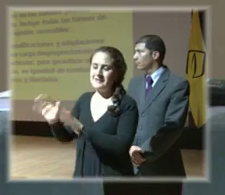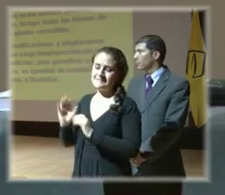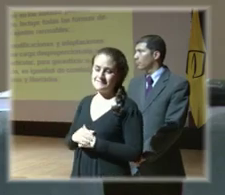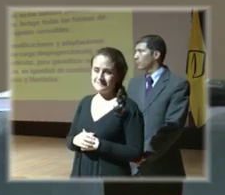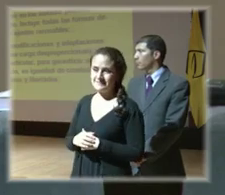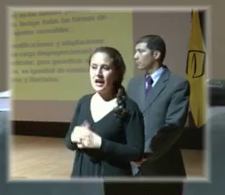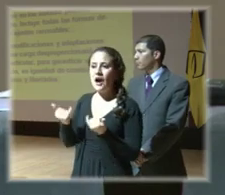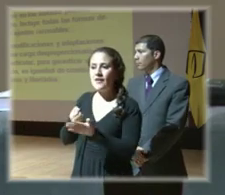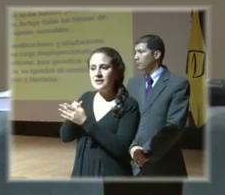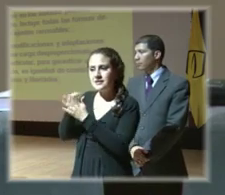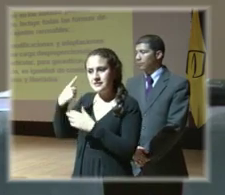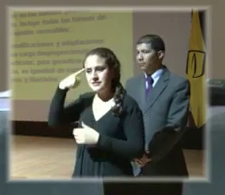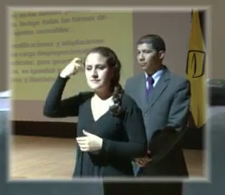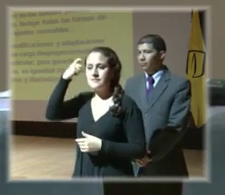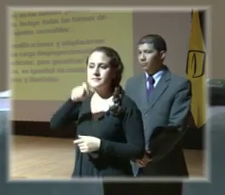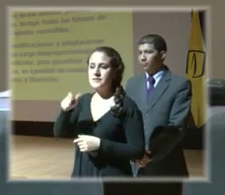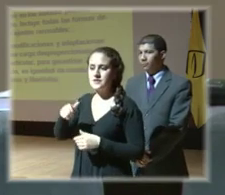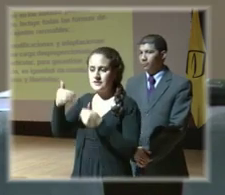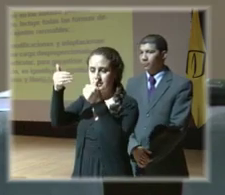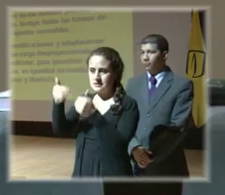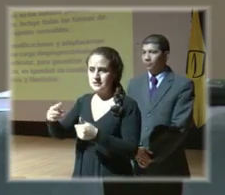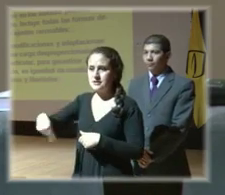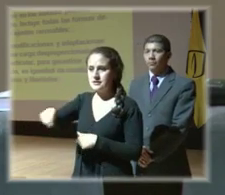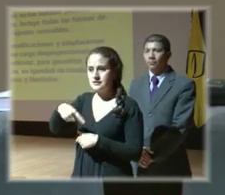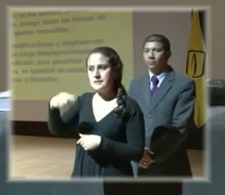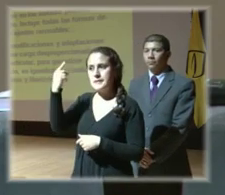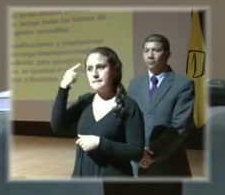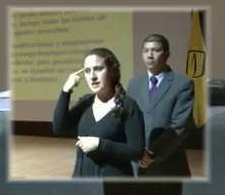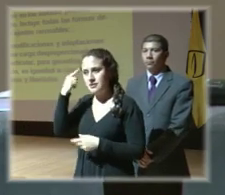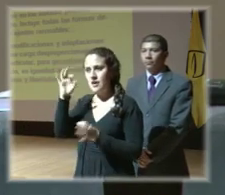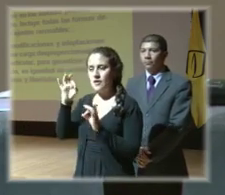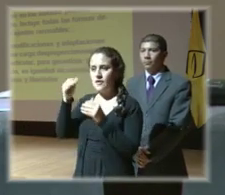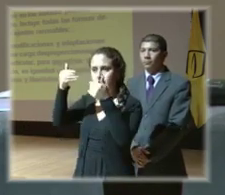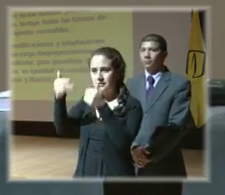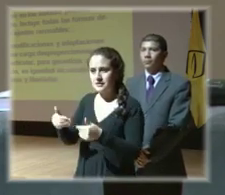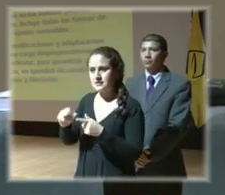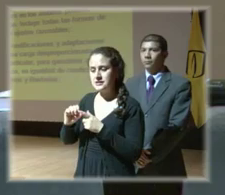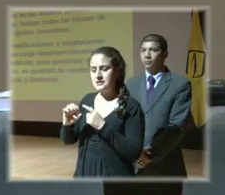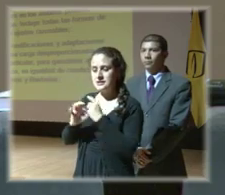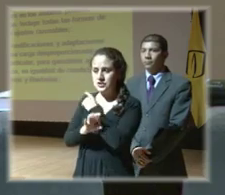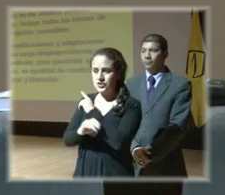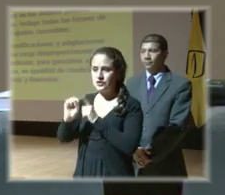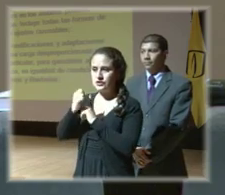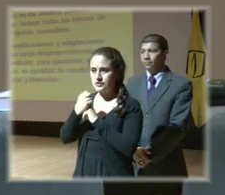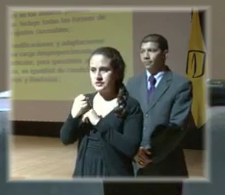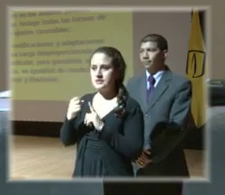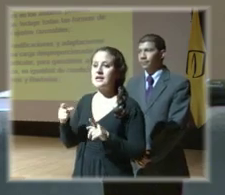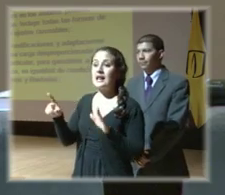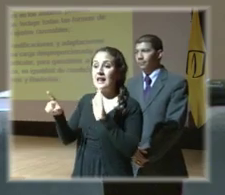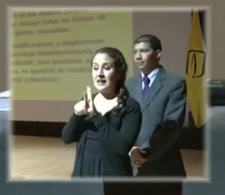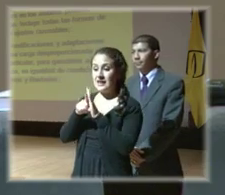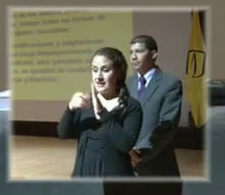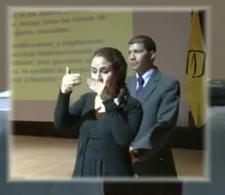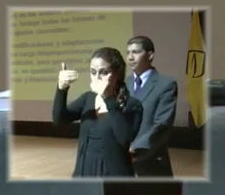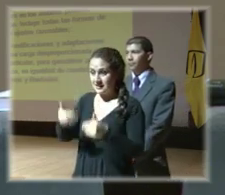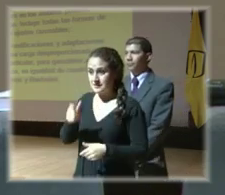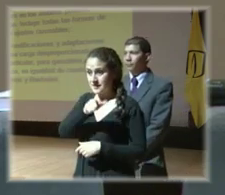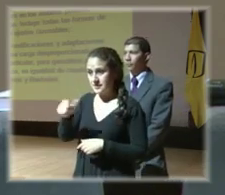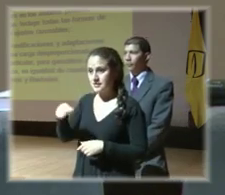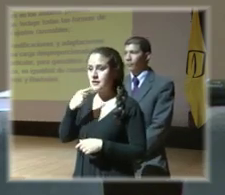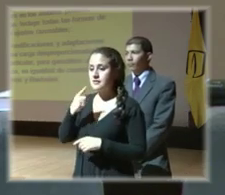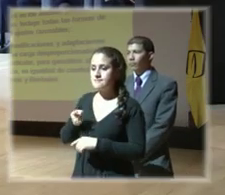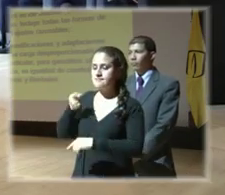es las personas con discapacidad mental, las personas con discapacidad psicosocial. La ley de la persona con discapacidad ha